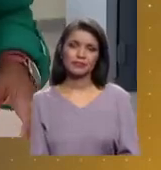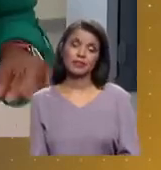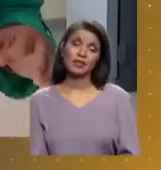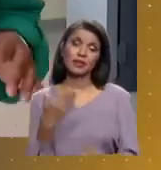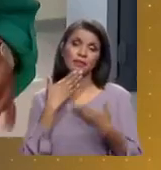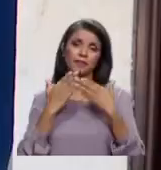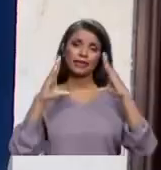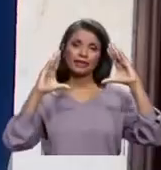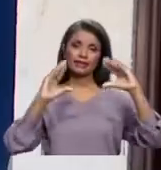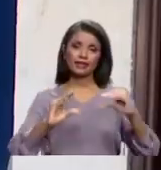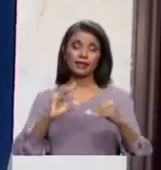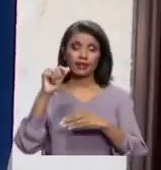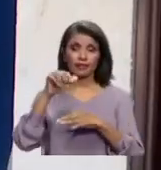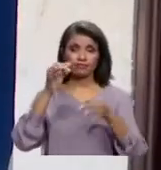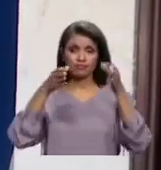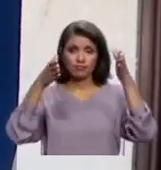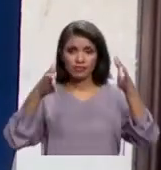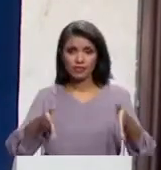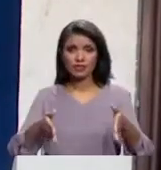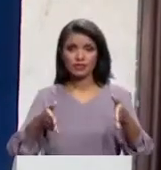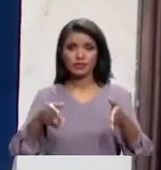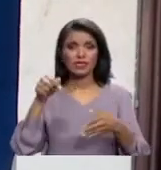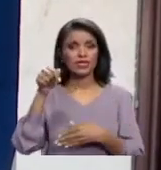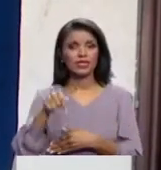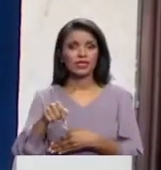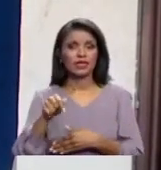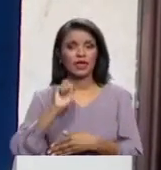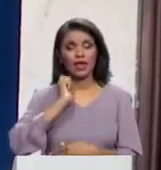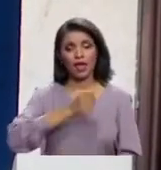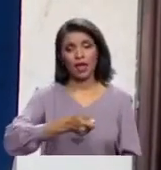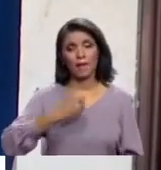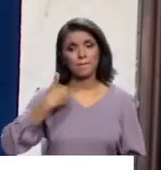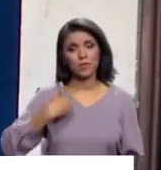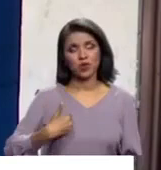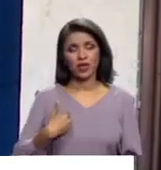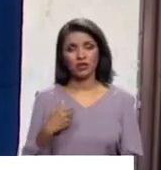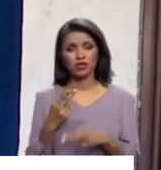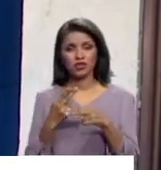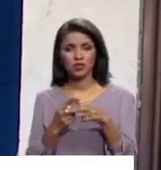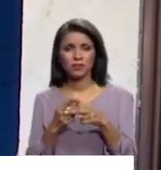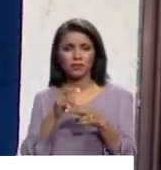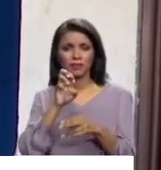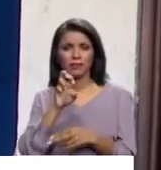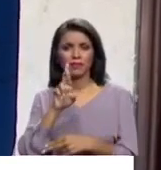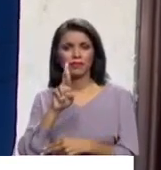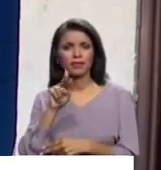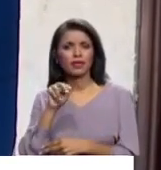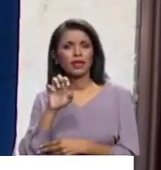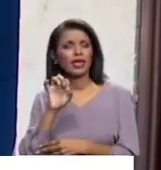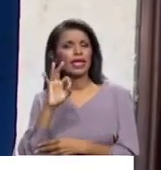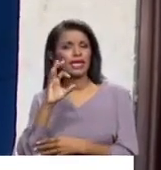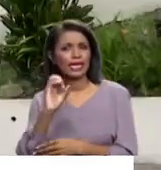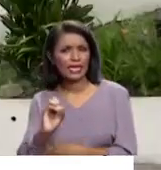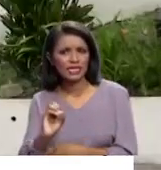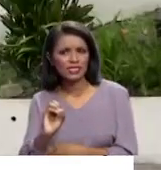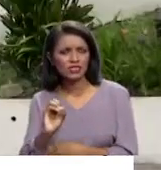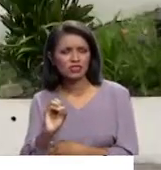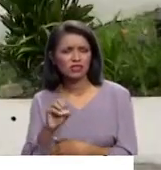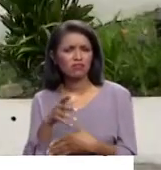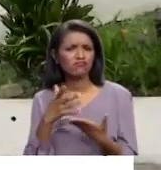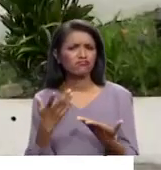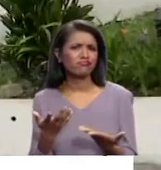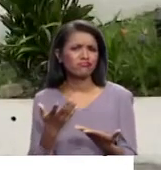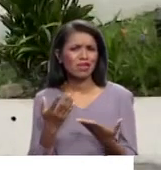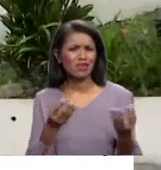Muy buenas tardes, estamos en la Corte Suprema de Justicia donde ha venido el abogado Ernesto Cedeño a presentar una demanda de inconstitucionalidad frente a lo que ha